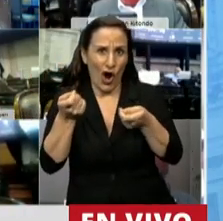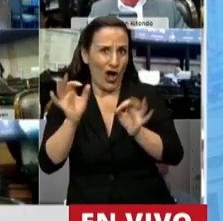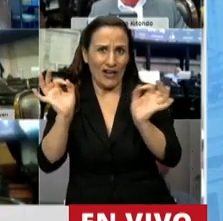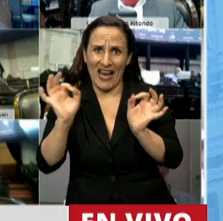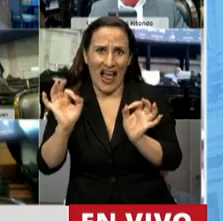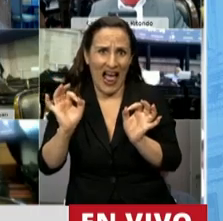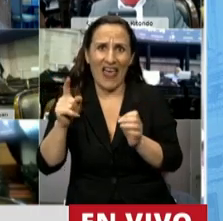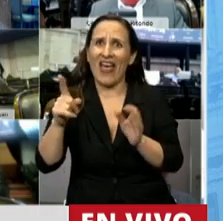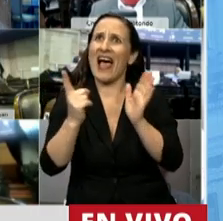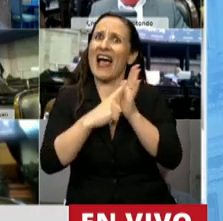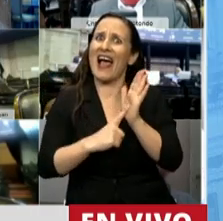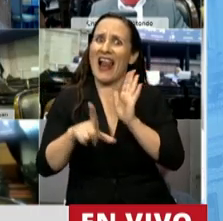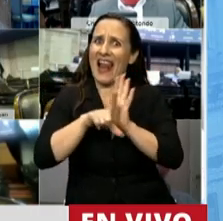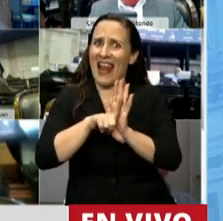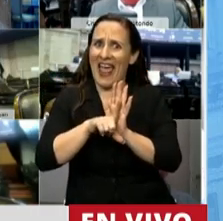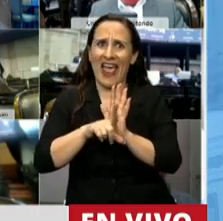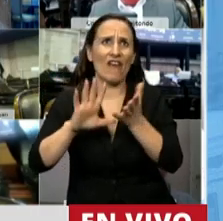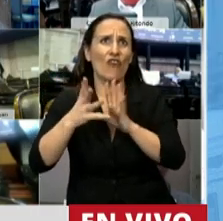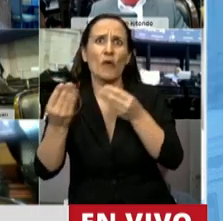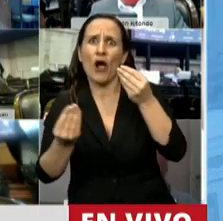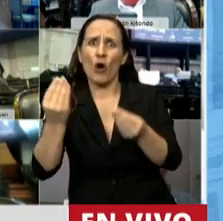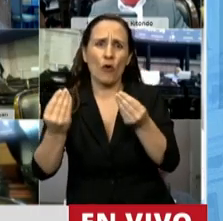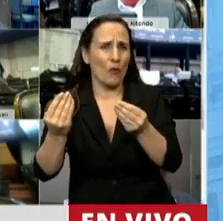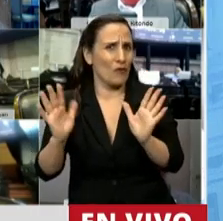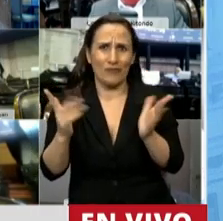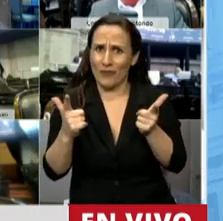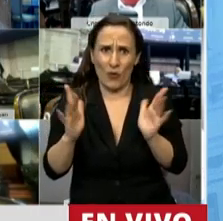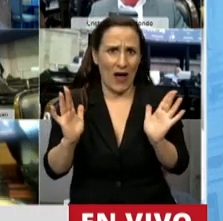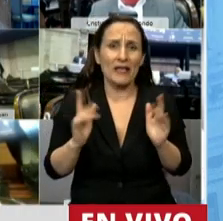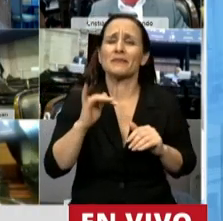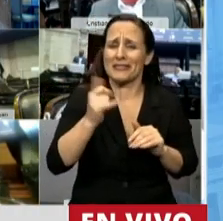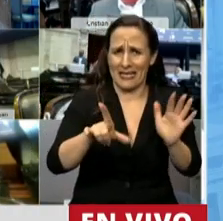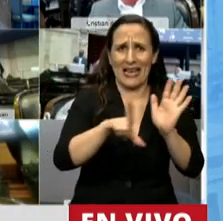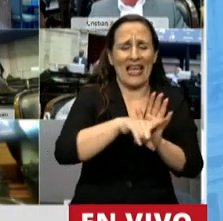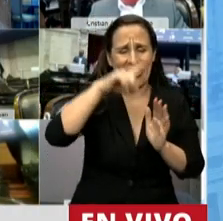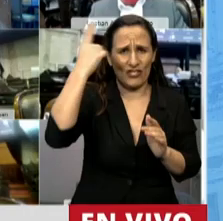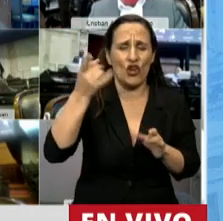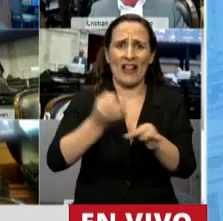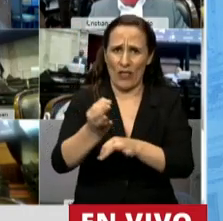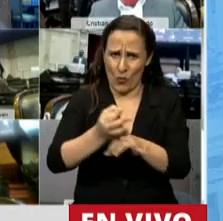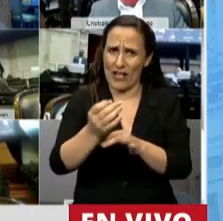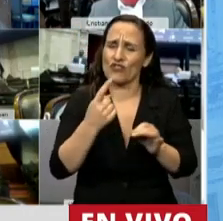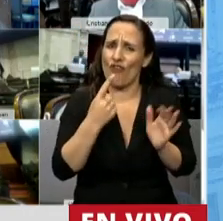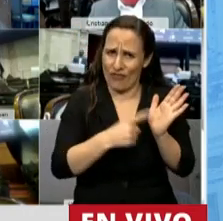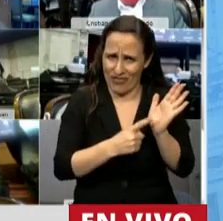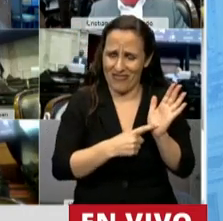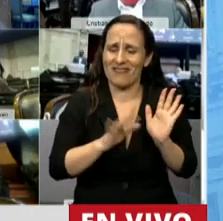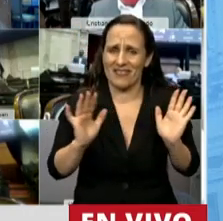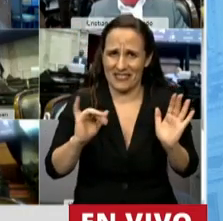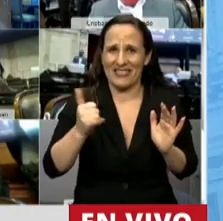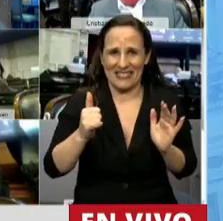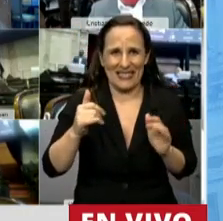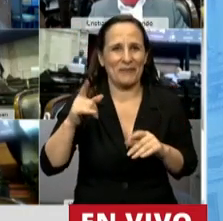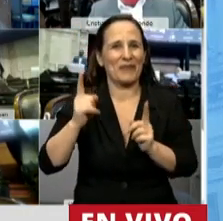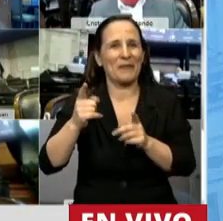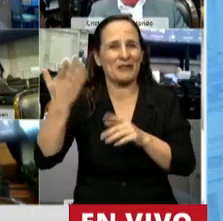legal en términos de contenidos y elaboración. Aunque sí lo plantea la Ley Nacional de Educación, hizo referencia Victoria